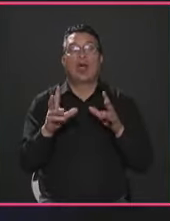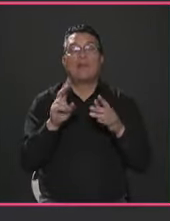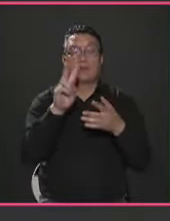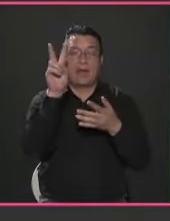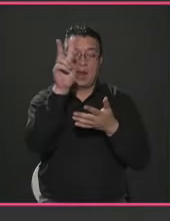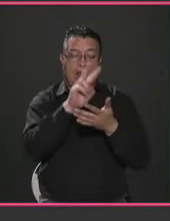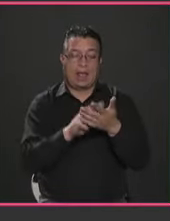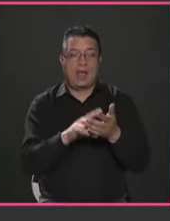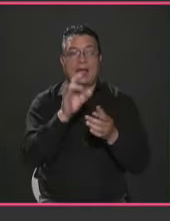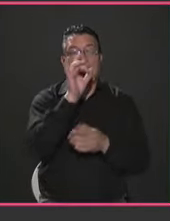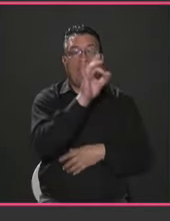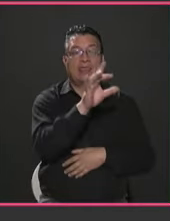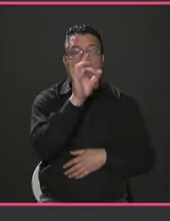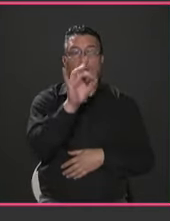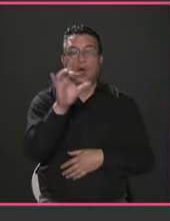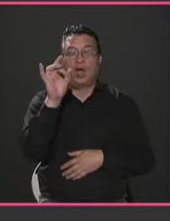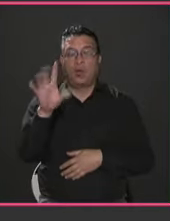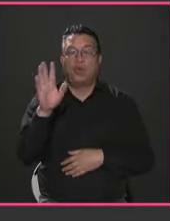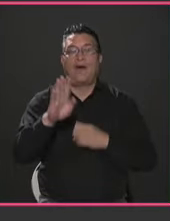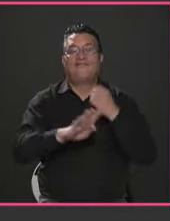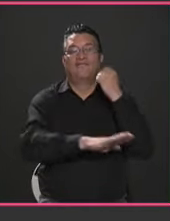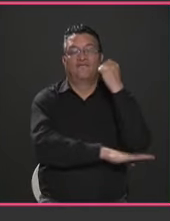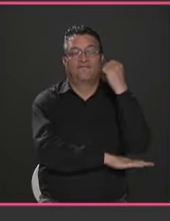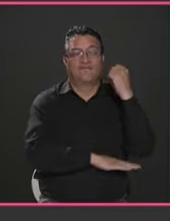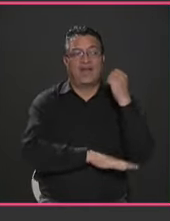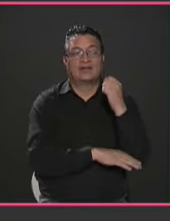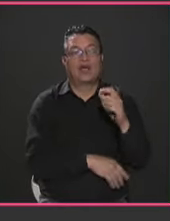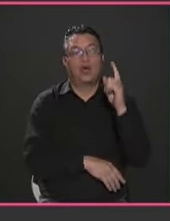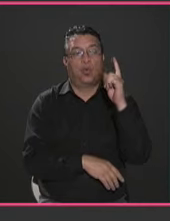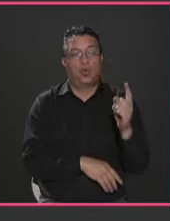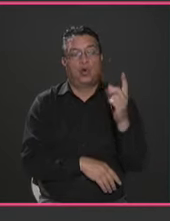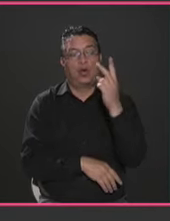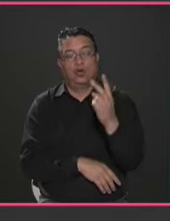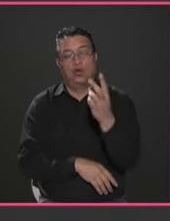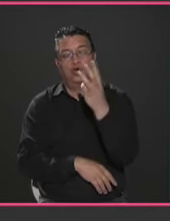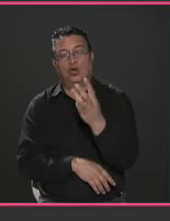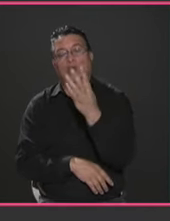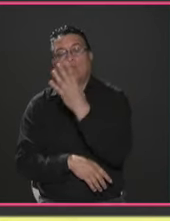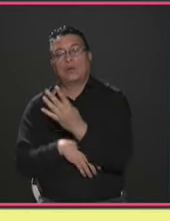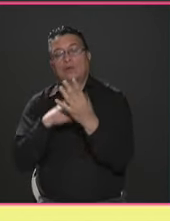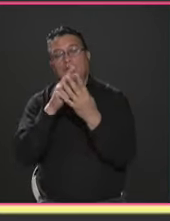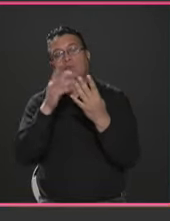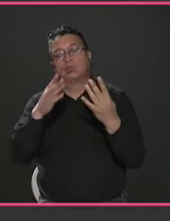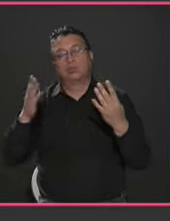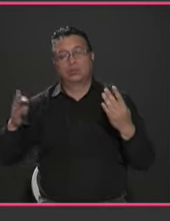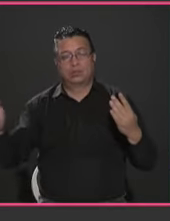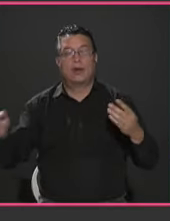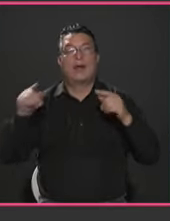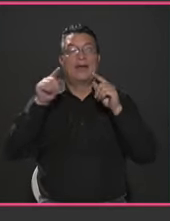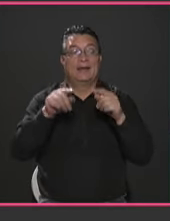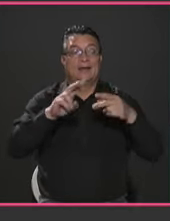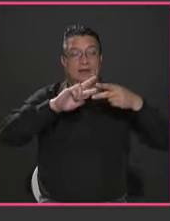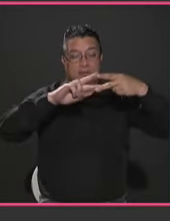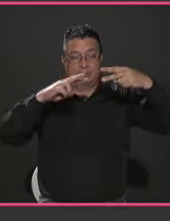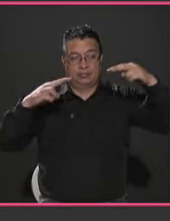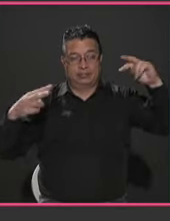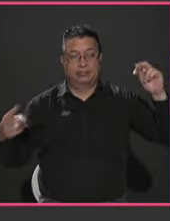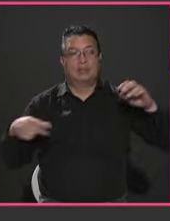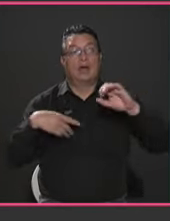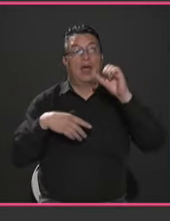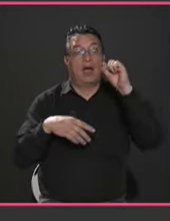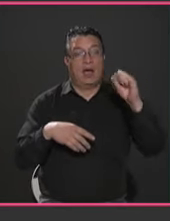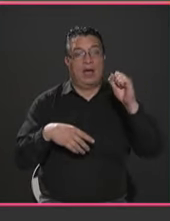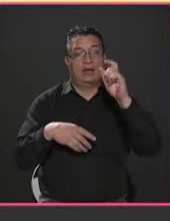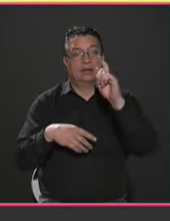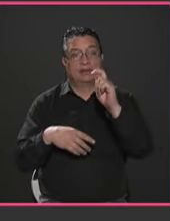leyendo cada una de estas bases una tras otra tras otra entonces cuando estamos secuenciando el secuenciador dice a